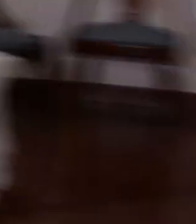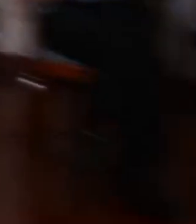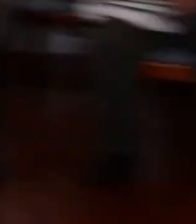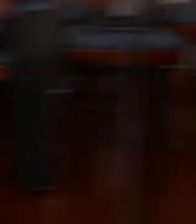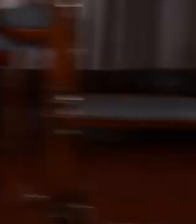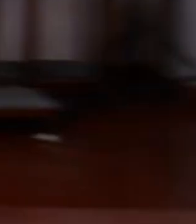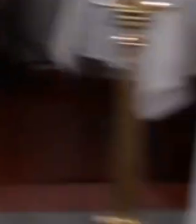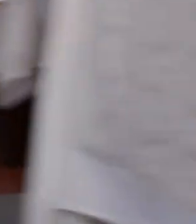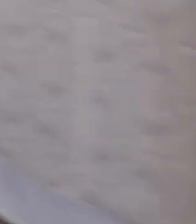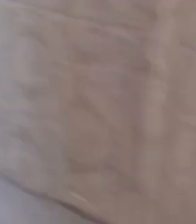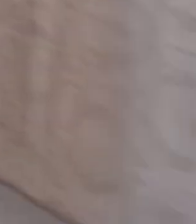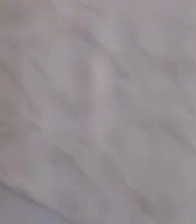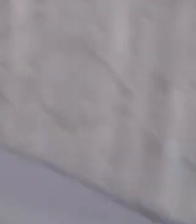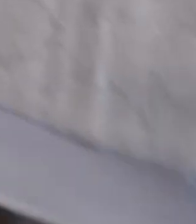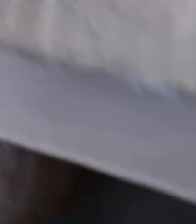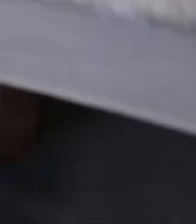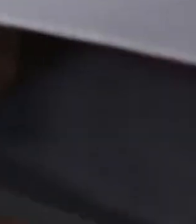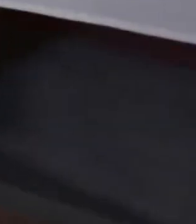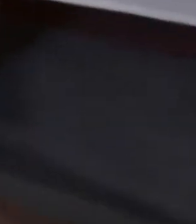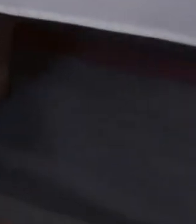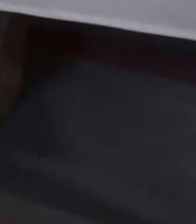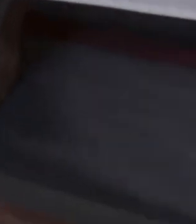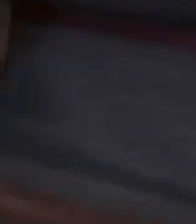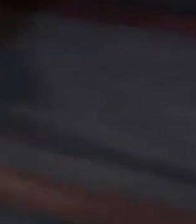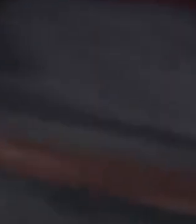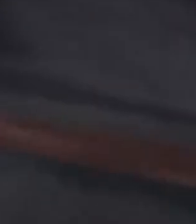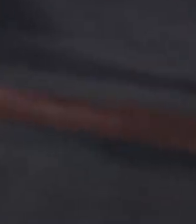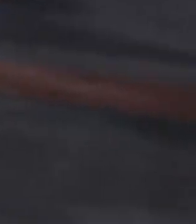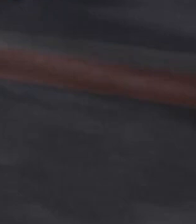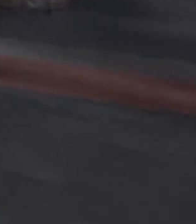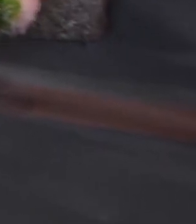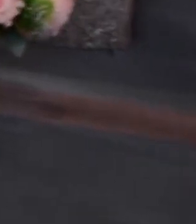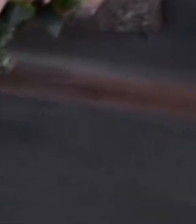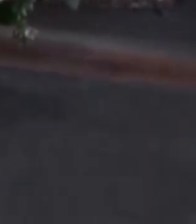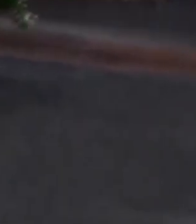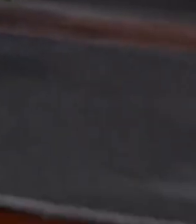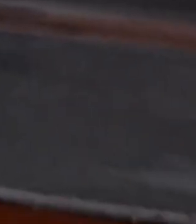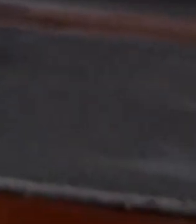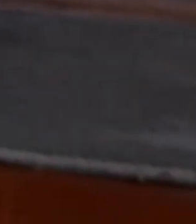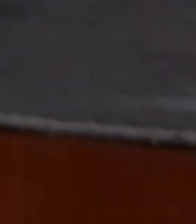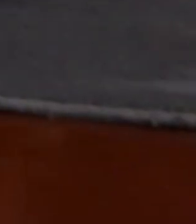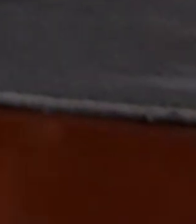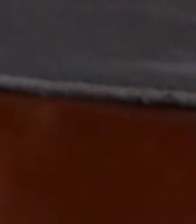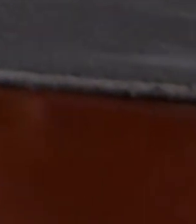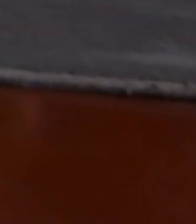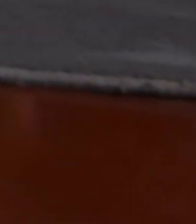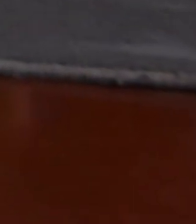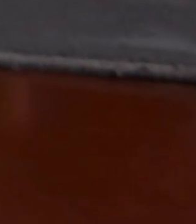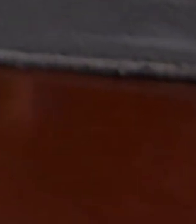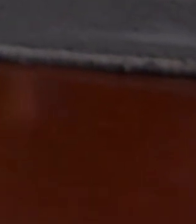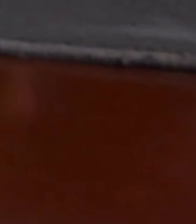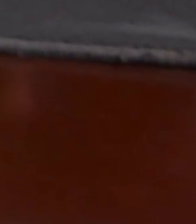que están en el corazón de muchas personas que no tuvieron la posibilidad de escribirlas